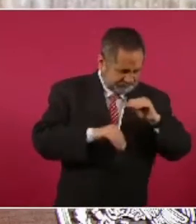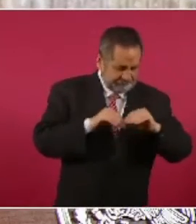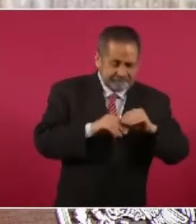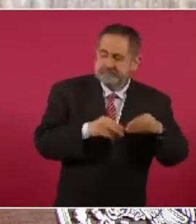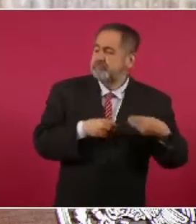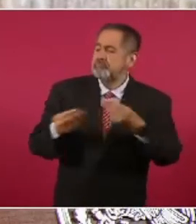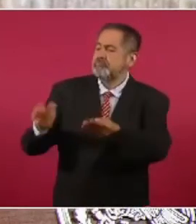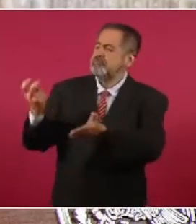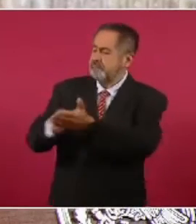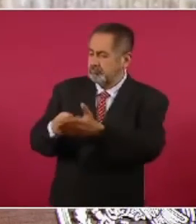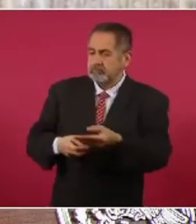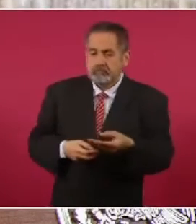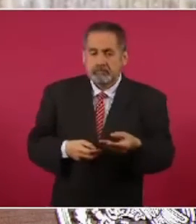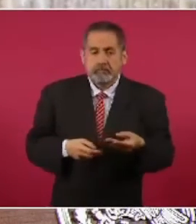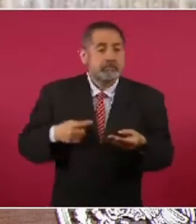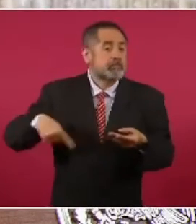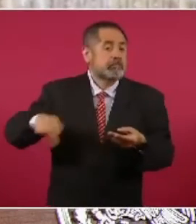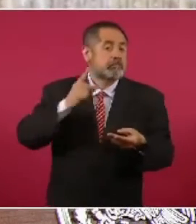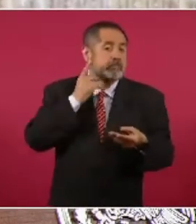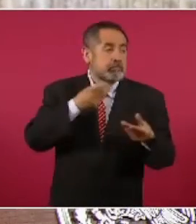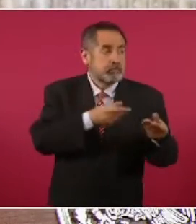Una vergüenza.